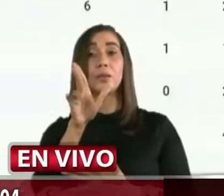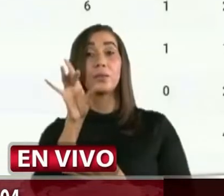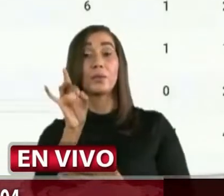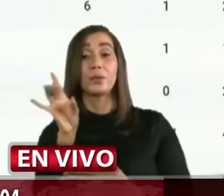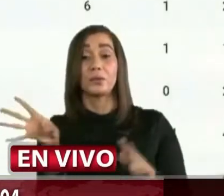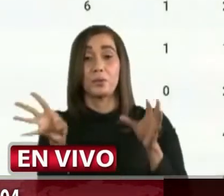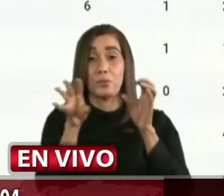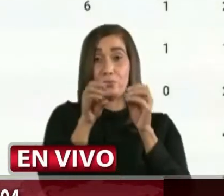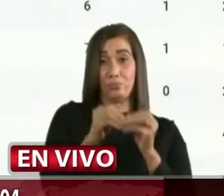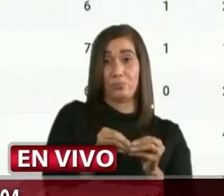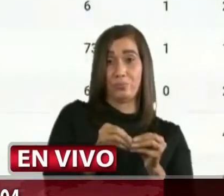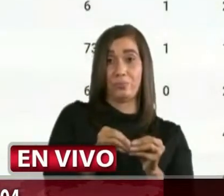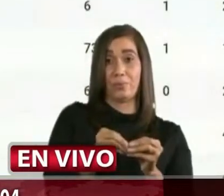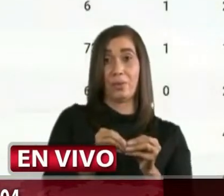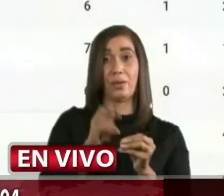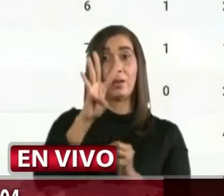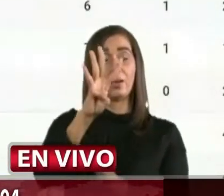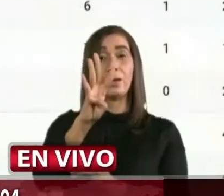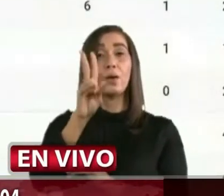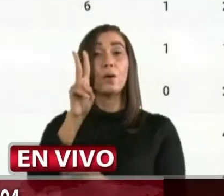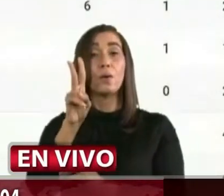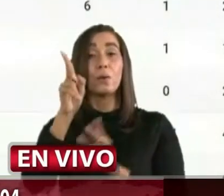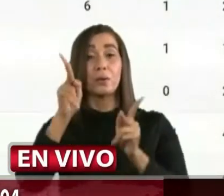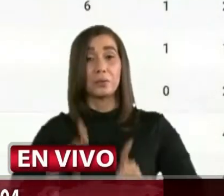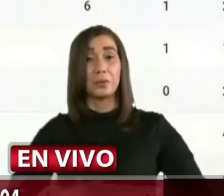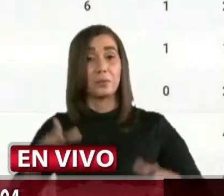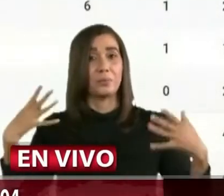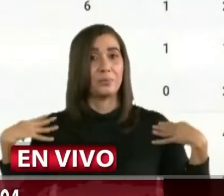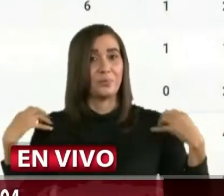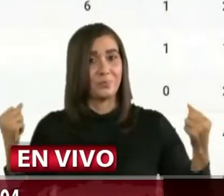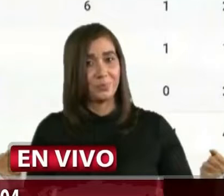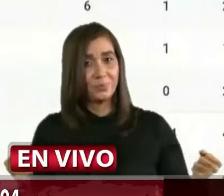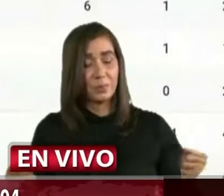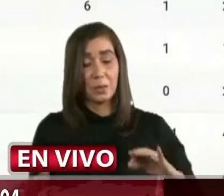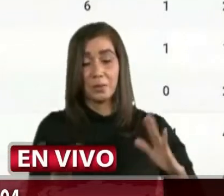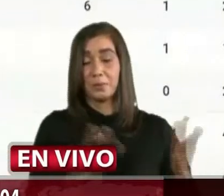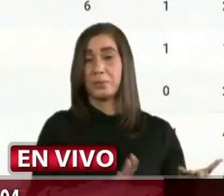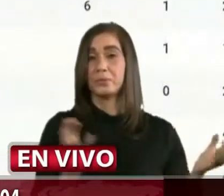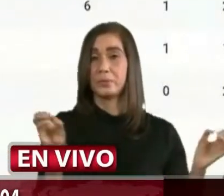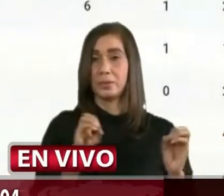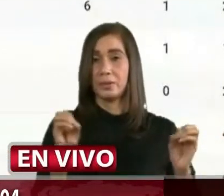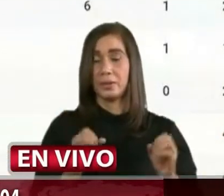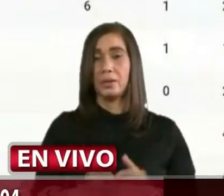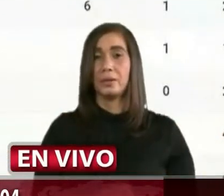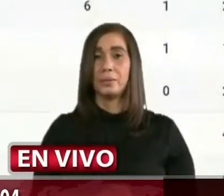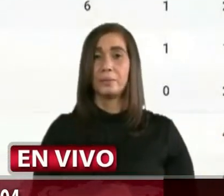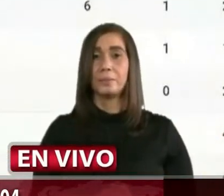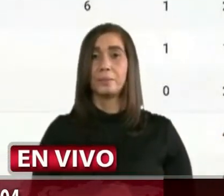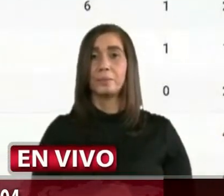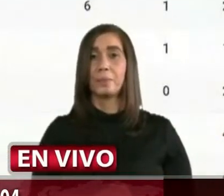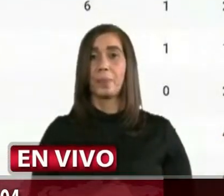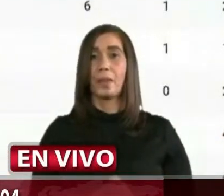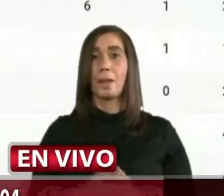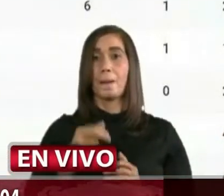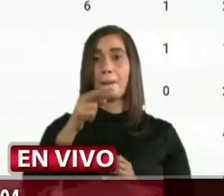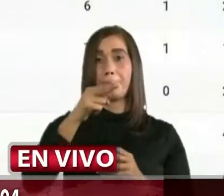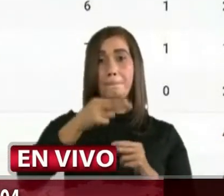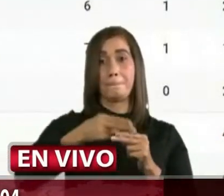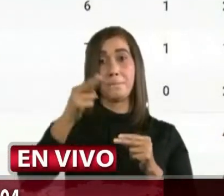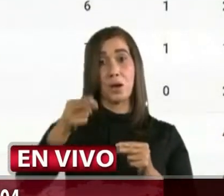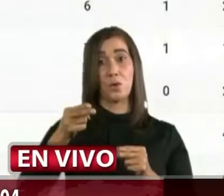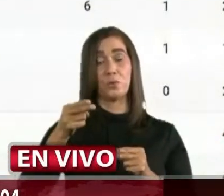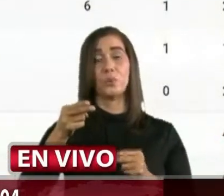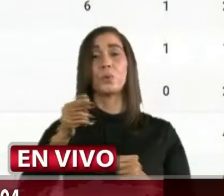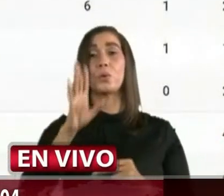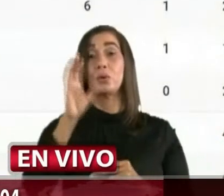138 acumulados, 42 recuperados, 0 fallecimientos. Bahoruco, 0